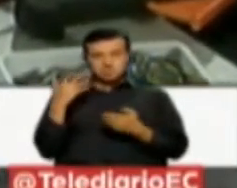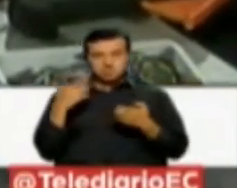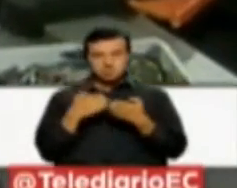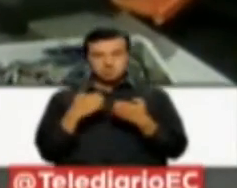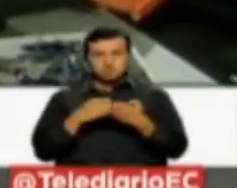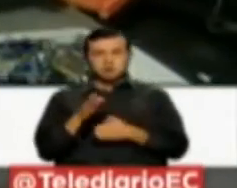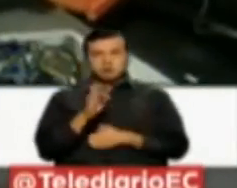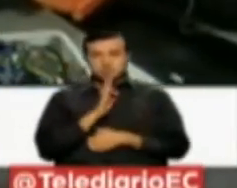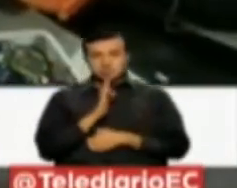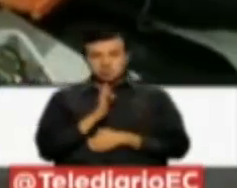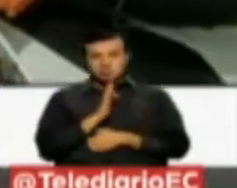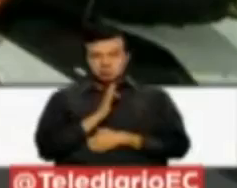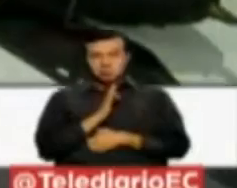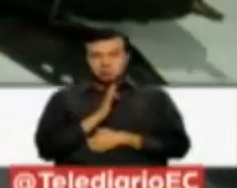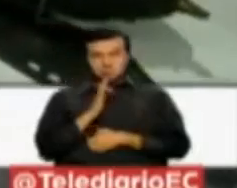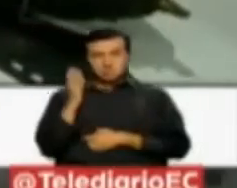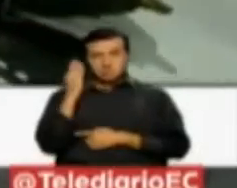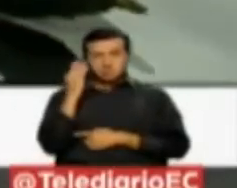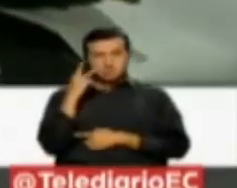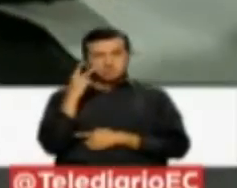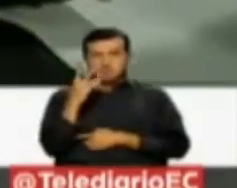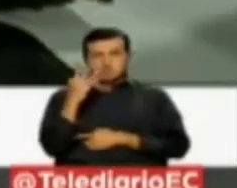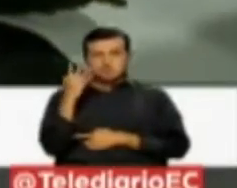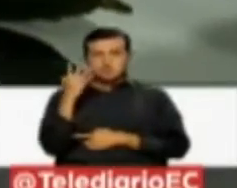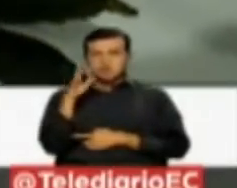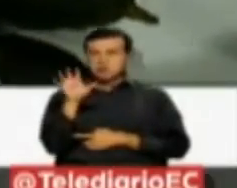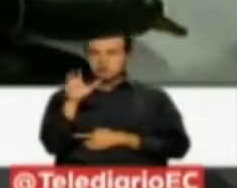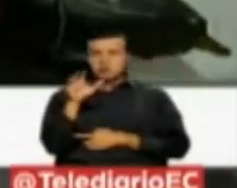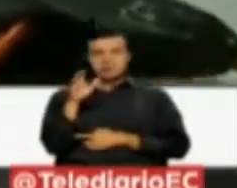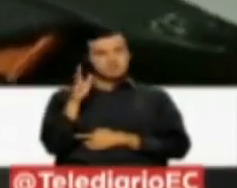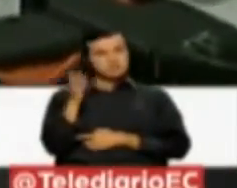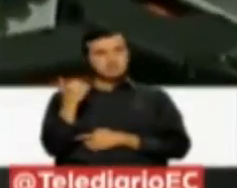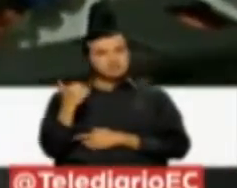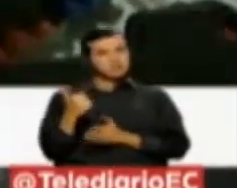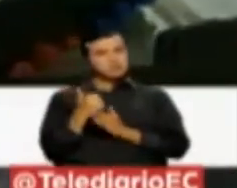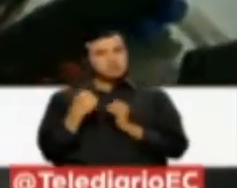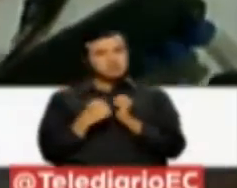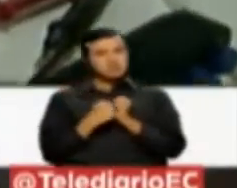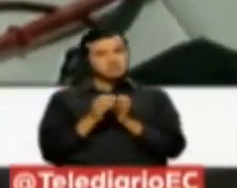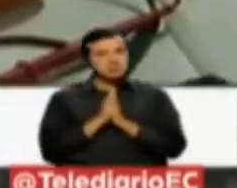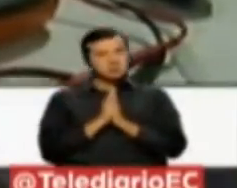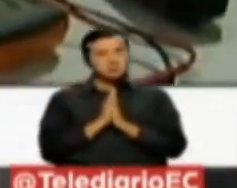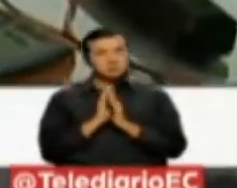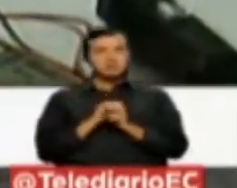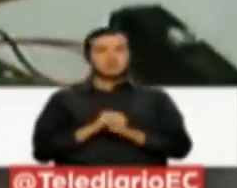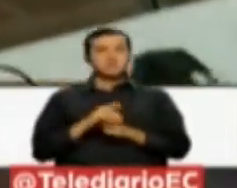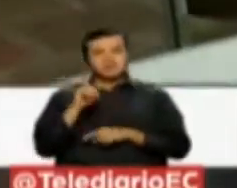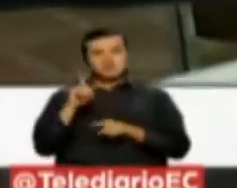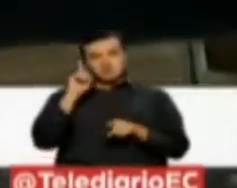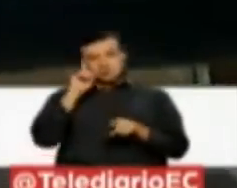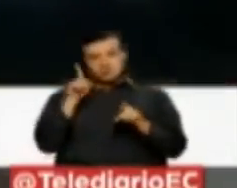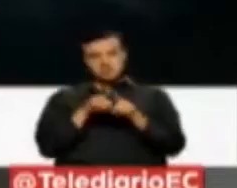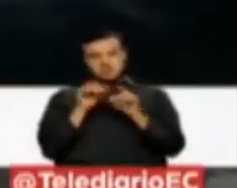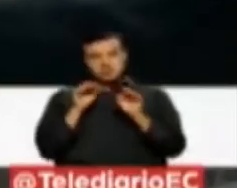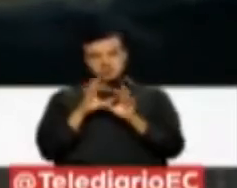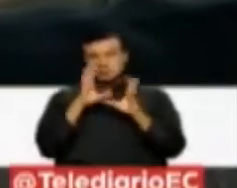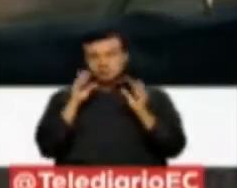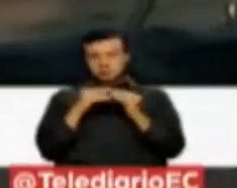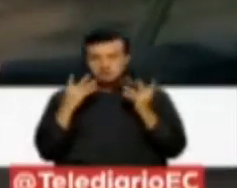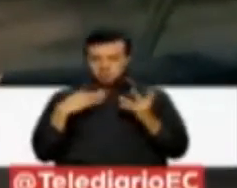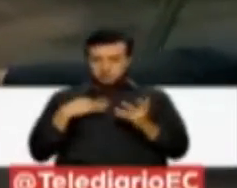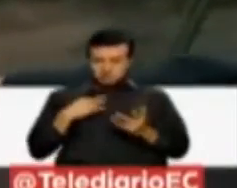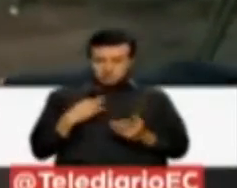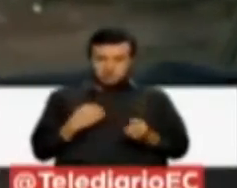equipo técnico, nuestra televisión, no tenemos antena, nos vas a dar creando una. Pero claro que sí, nosotros estamos